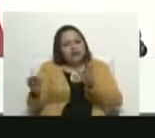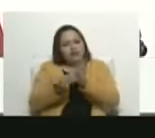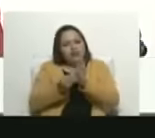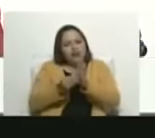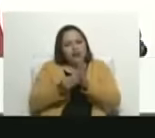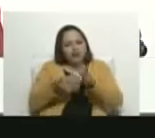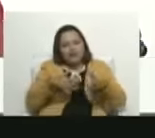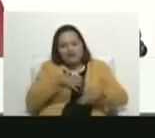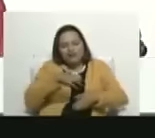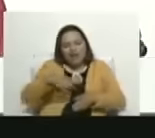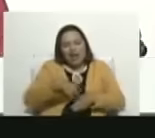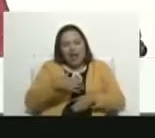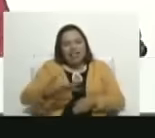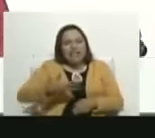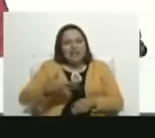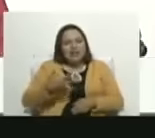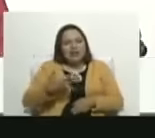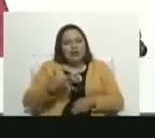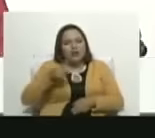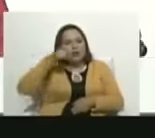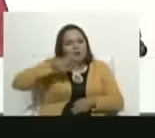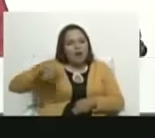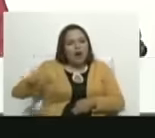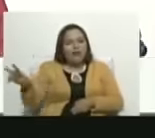sentimiento de nuestro pueblo.